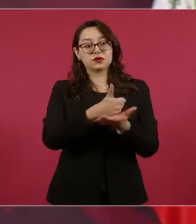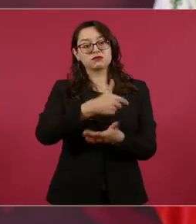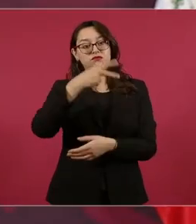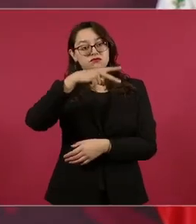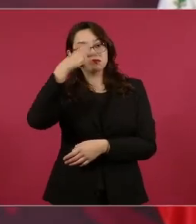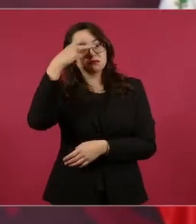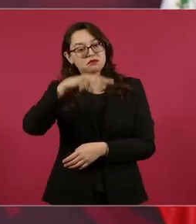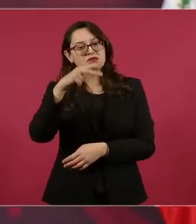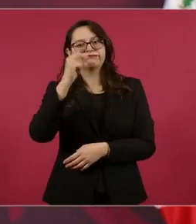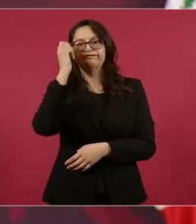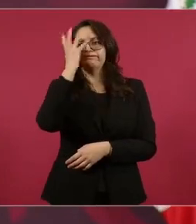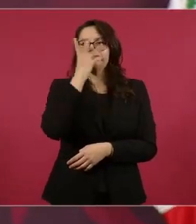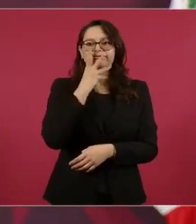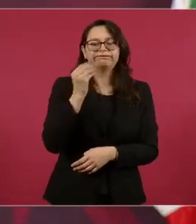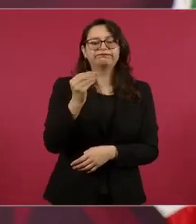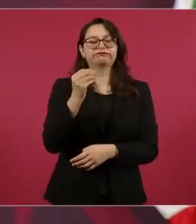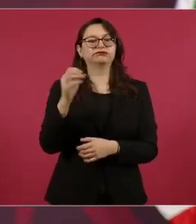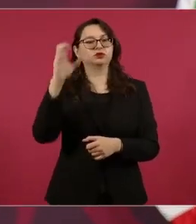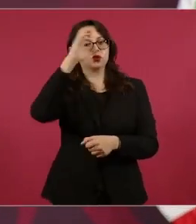con más